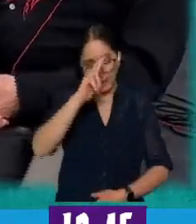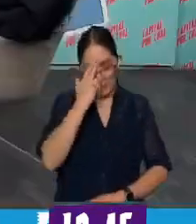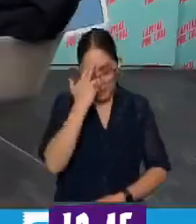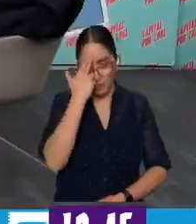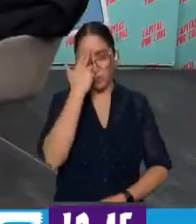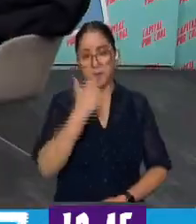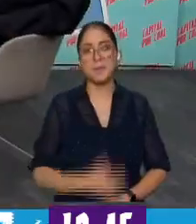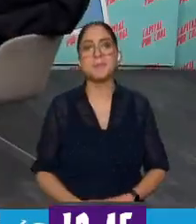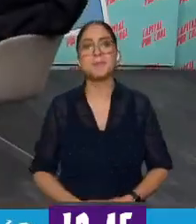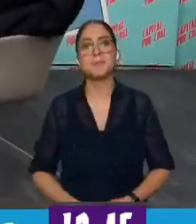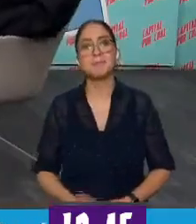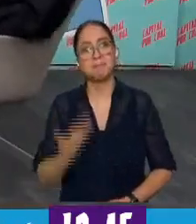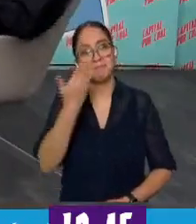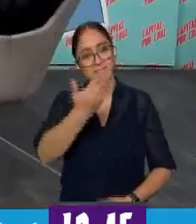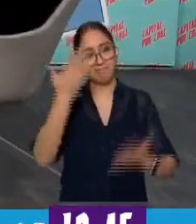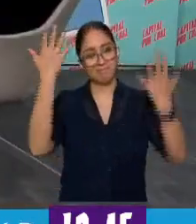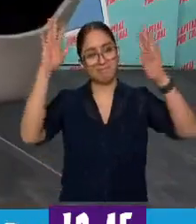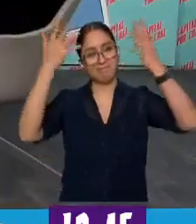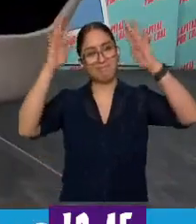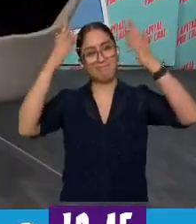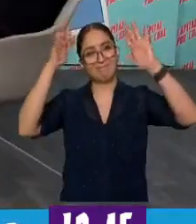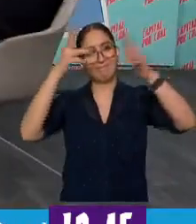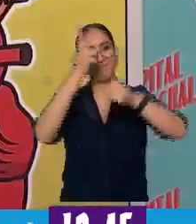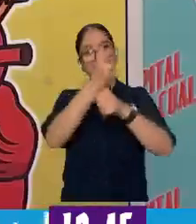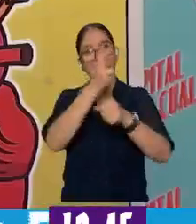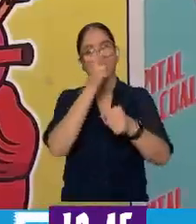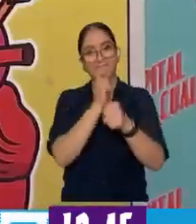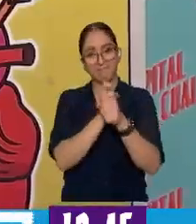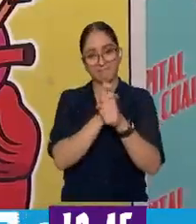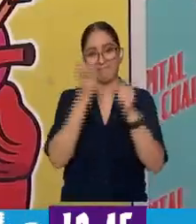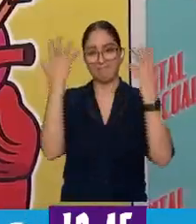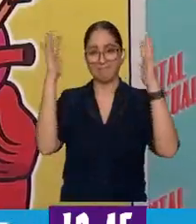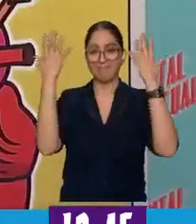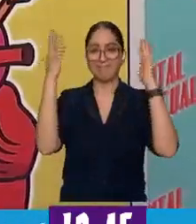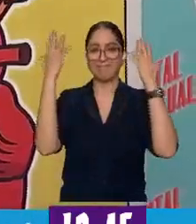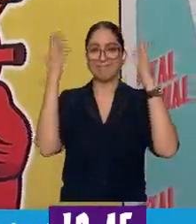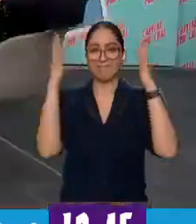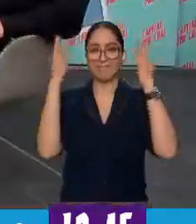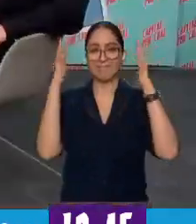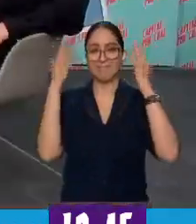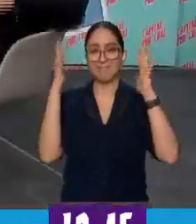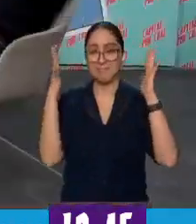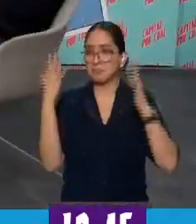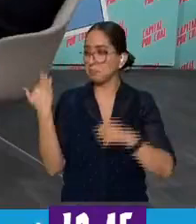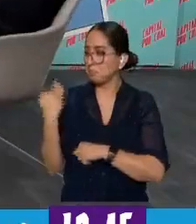estamos, un aplauso para nuestros invitados, wow. A Date with Elvis. Y